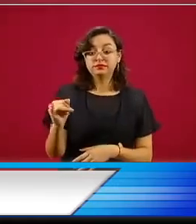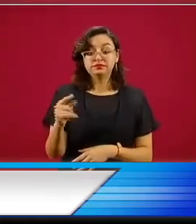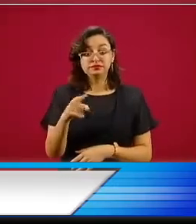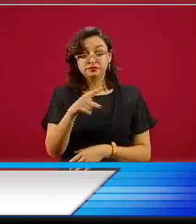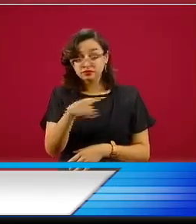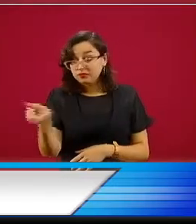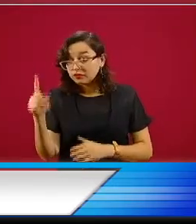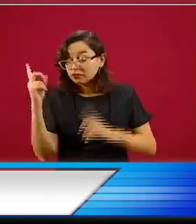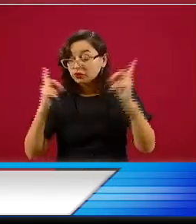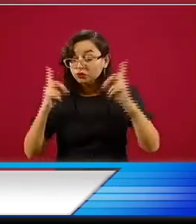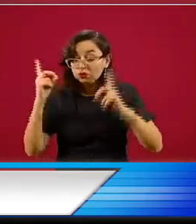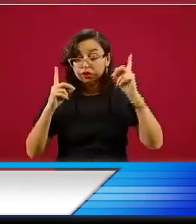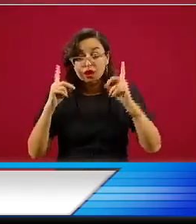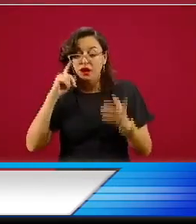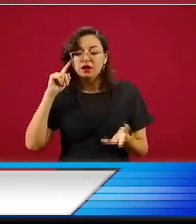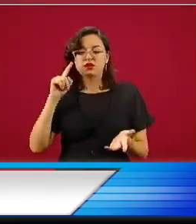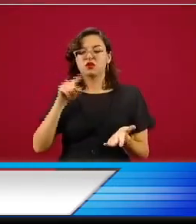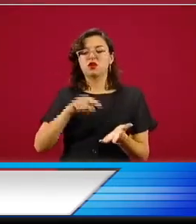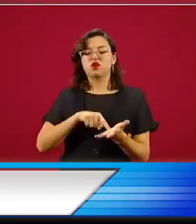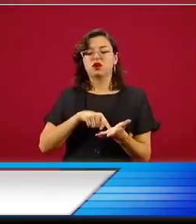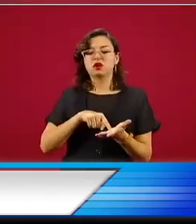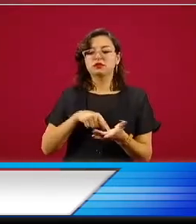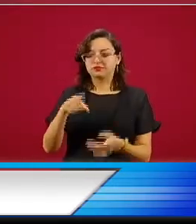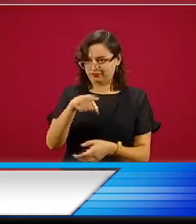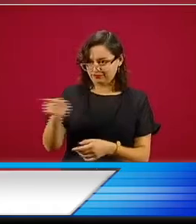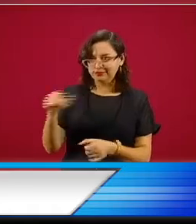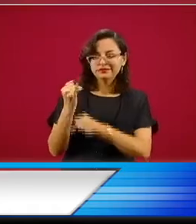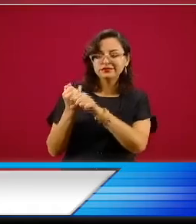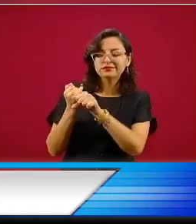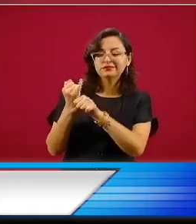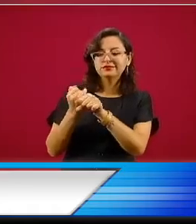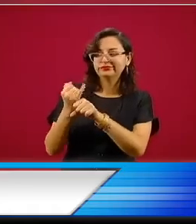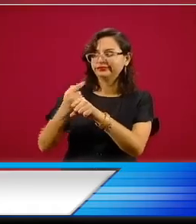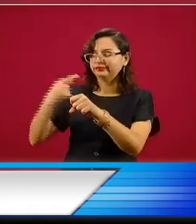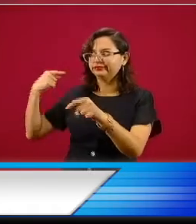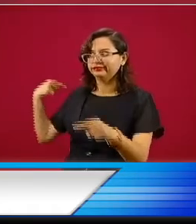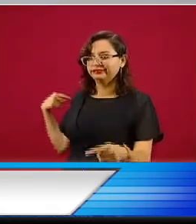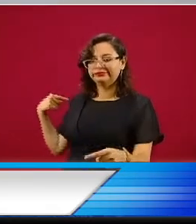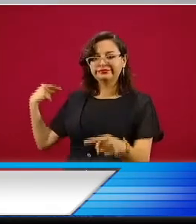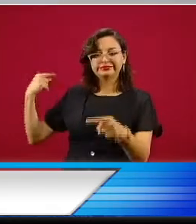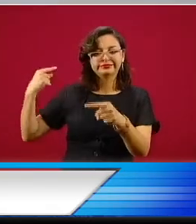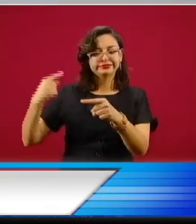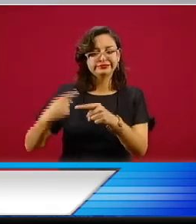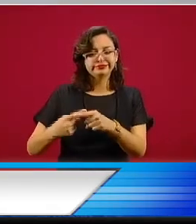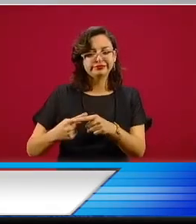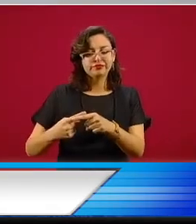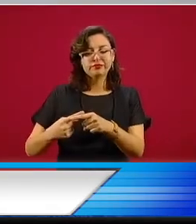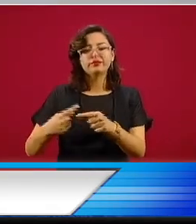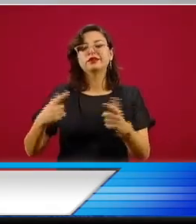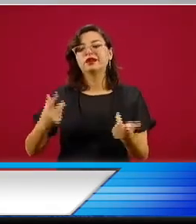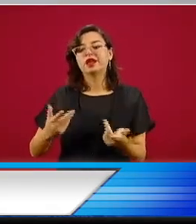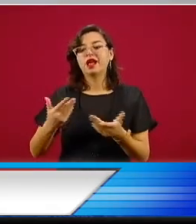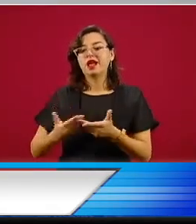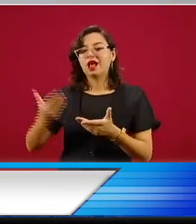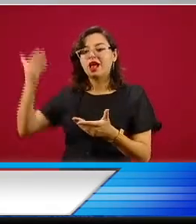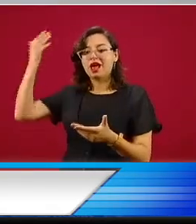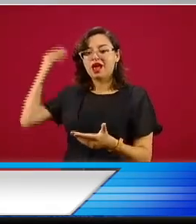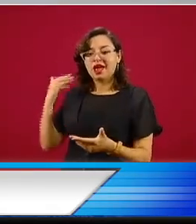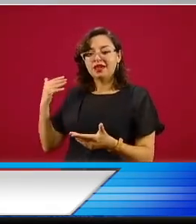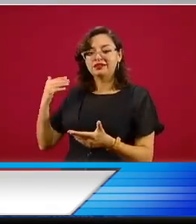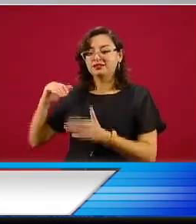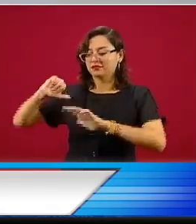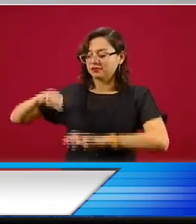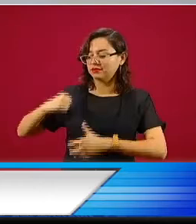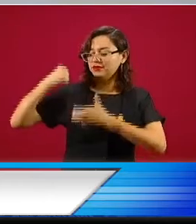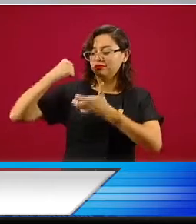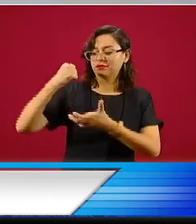Canadá. México analiza de manera conjunta con Canadá y Estados Unidos el regreso de las actividades productivas, esto con la